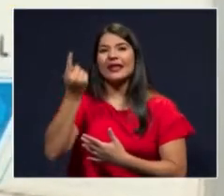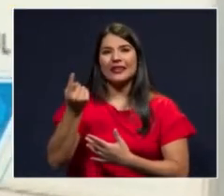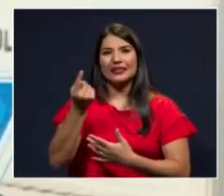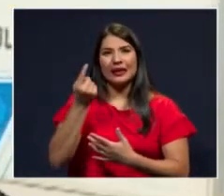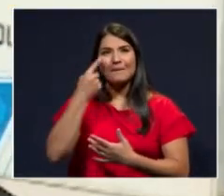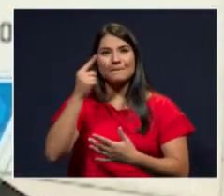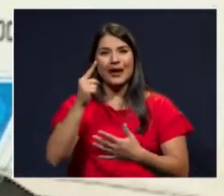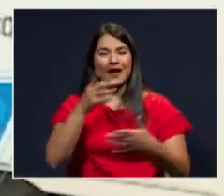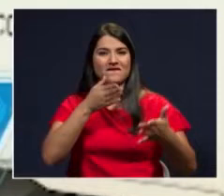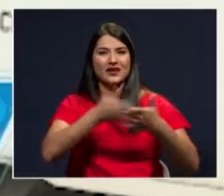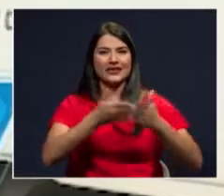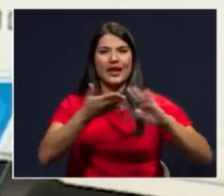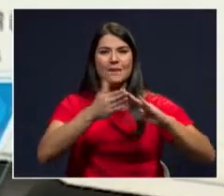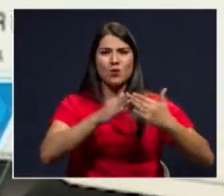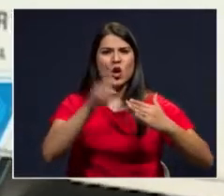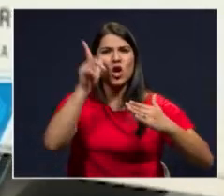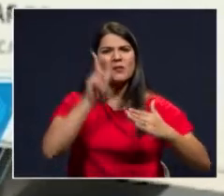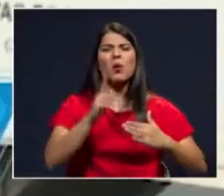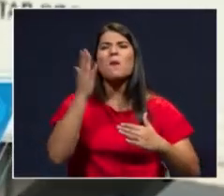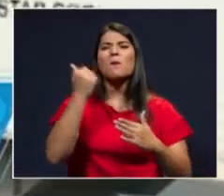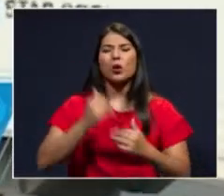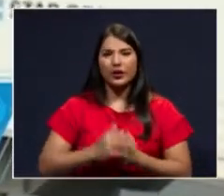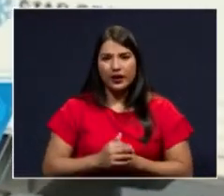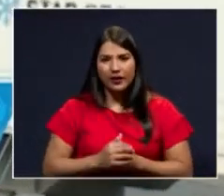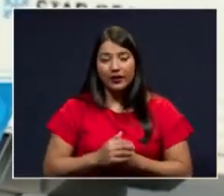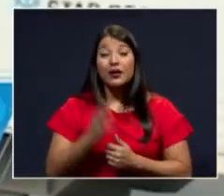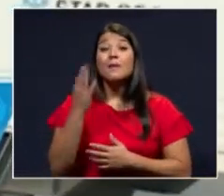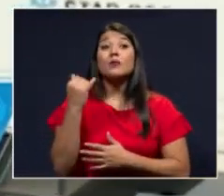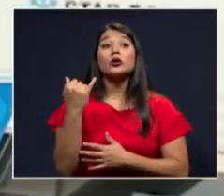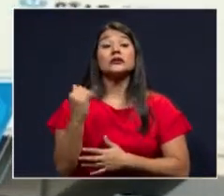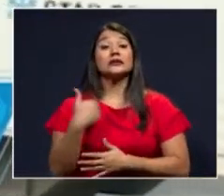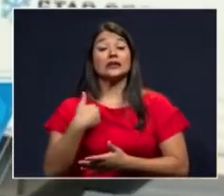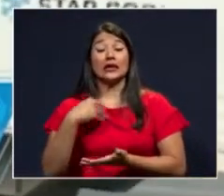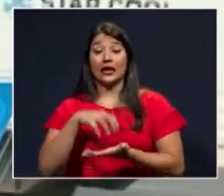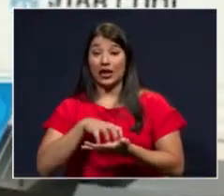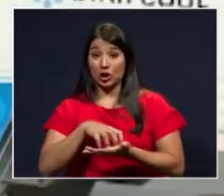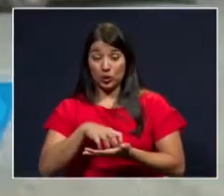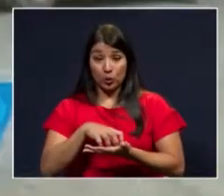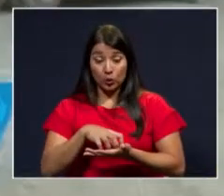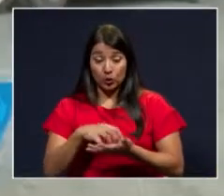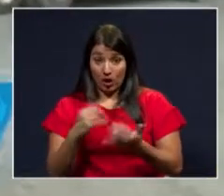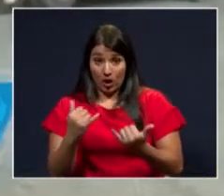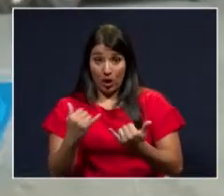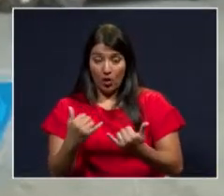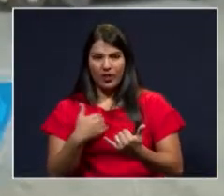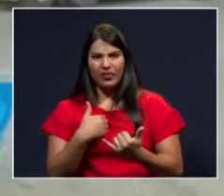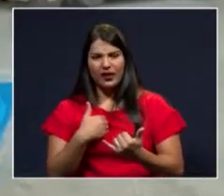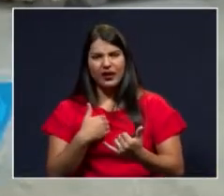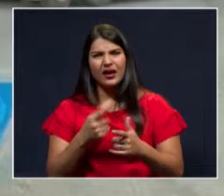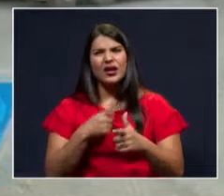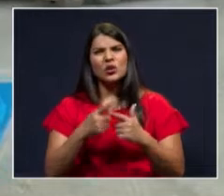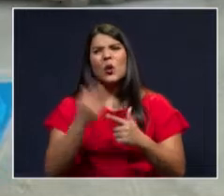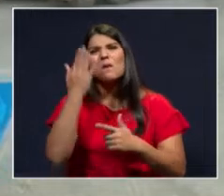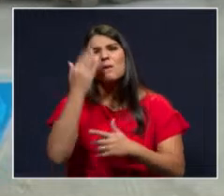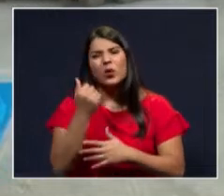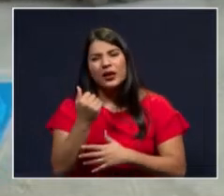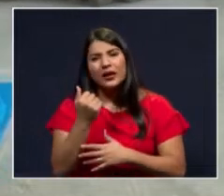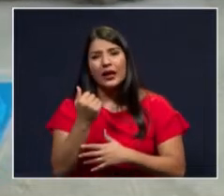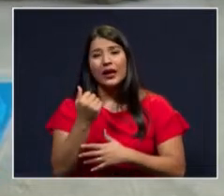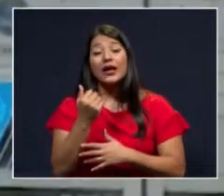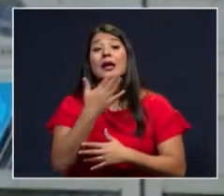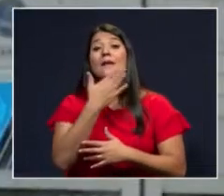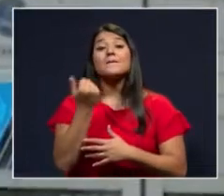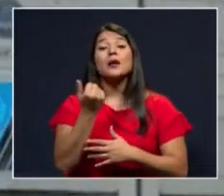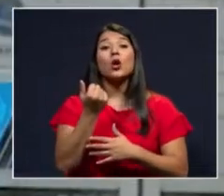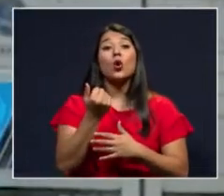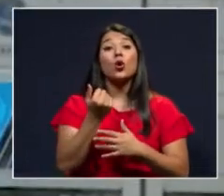Limón. ¿Por qué razón y por qué motivo, si existiera esa duda, que es la que se da en este momento, por qué no mandamos de los buques que sean